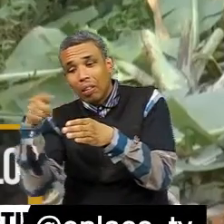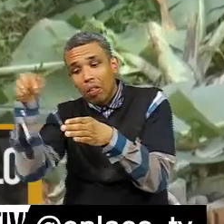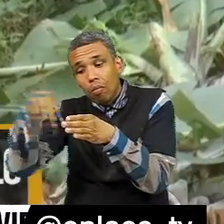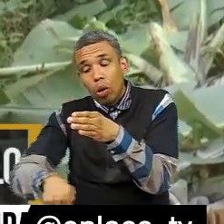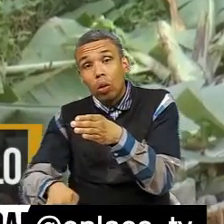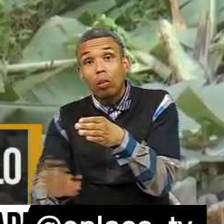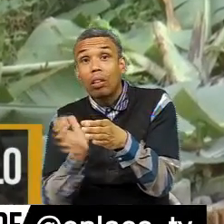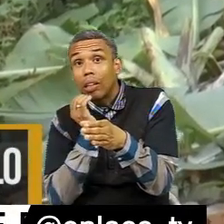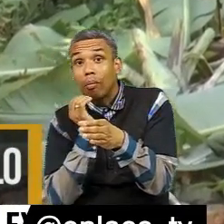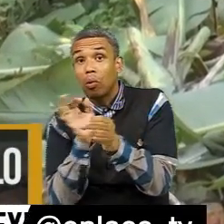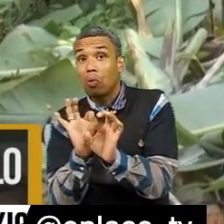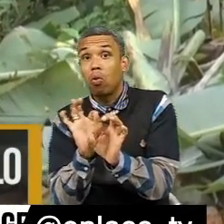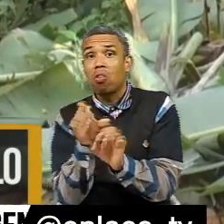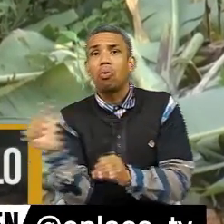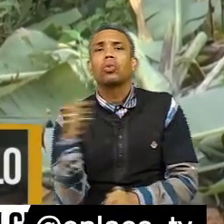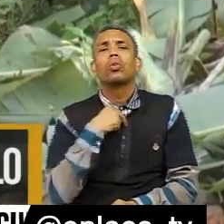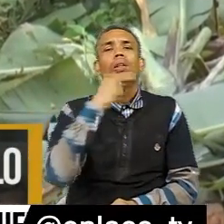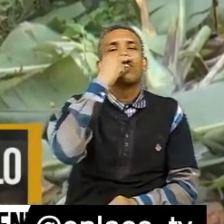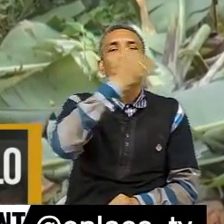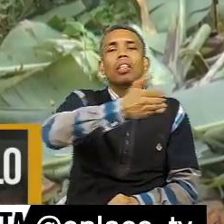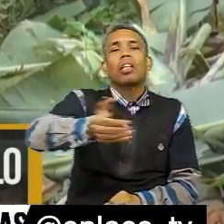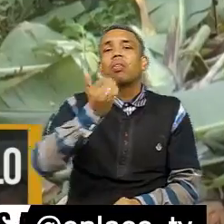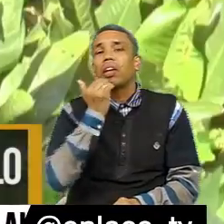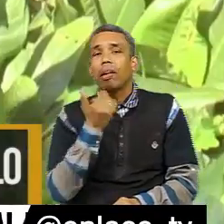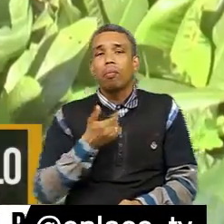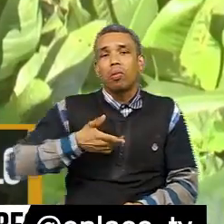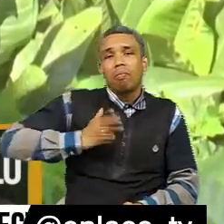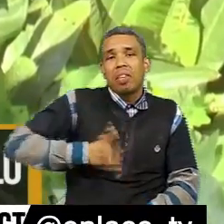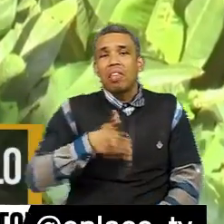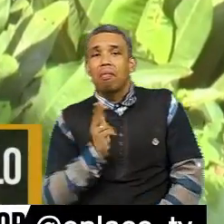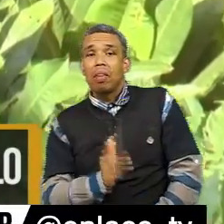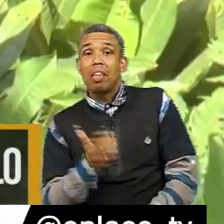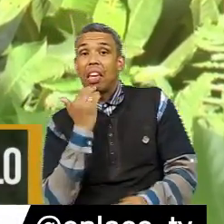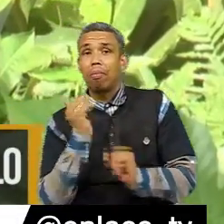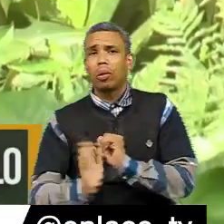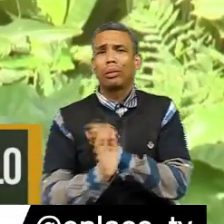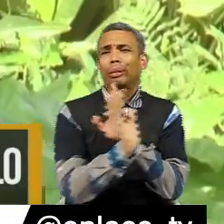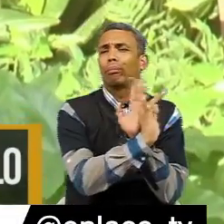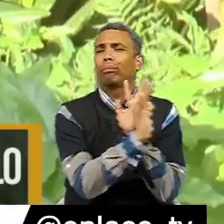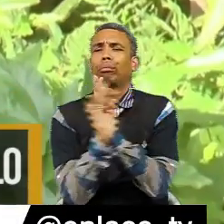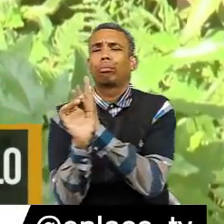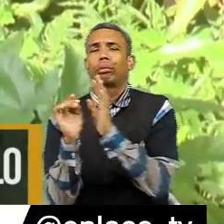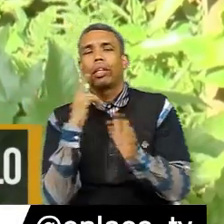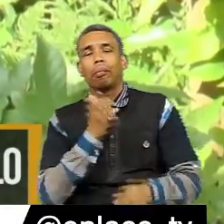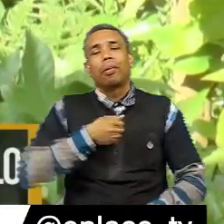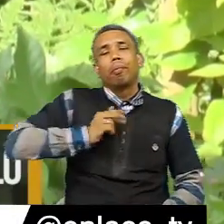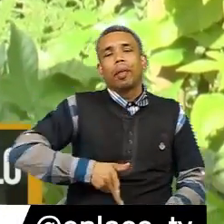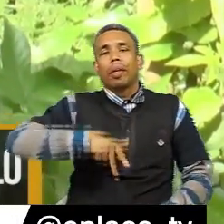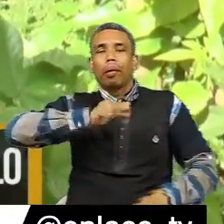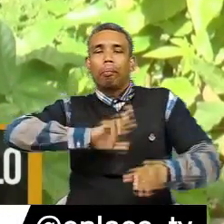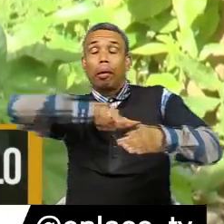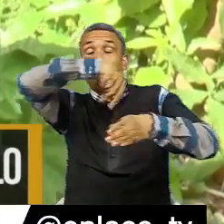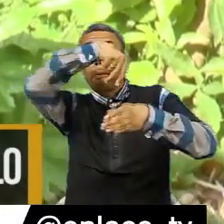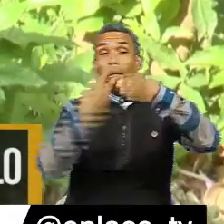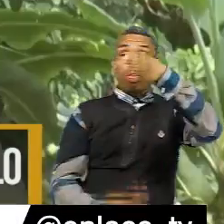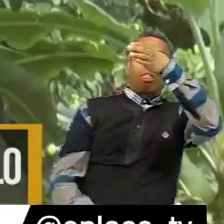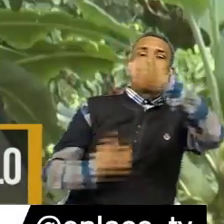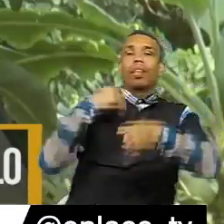puede ir un niño o una persona, porque ya esto ya está poblando, y entonces ese es el problema que tenemos acá. Nosotros vemos,